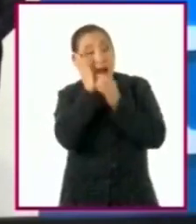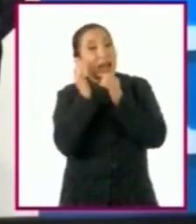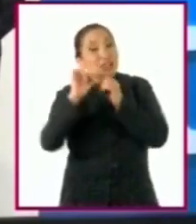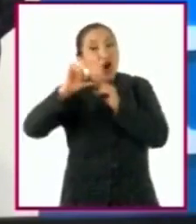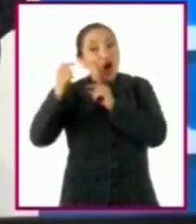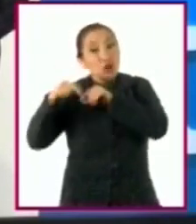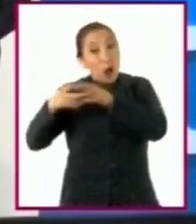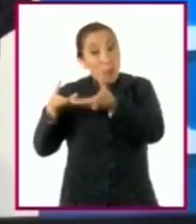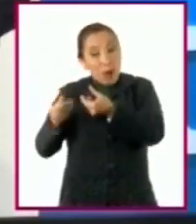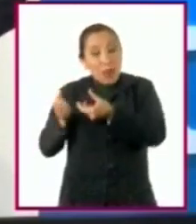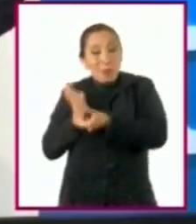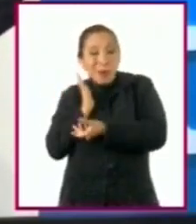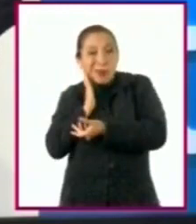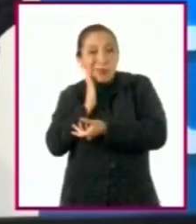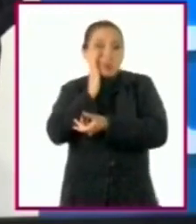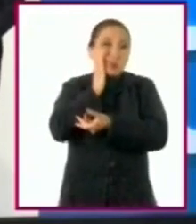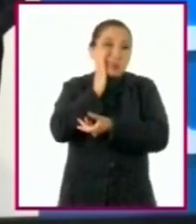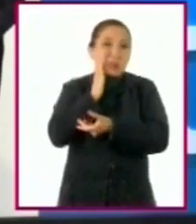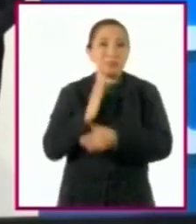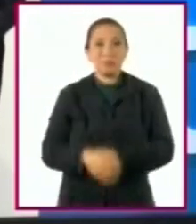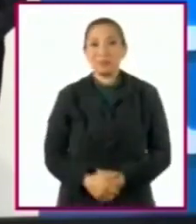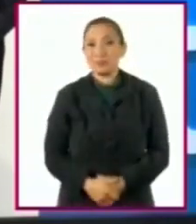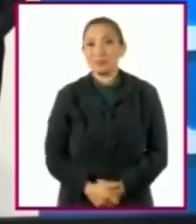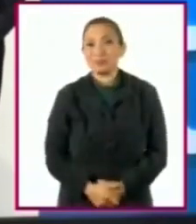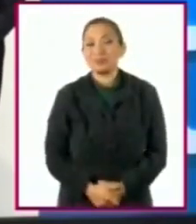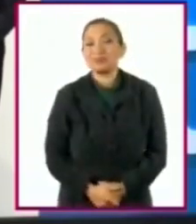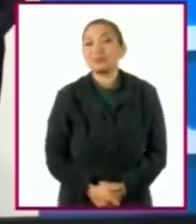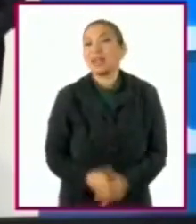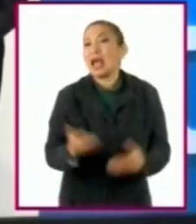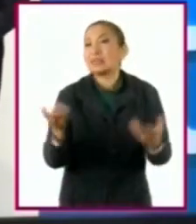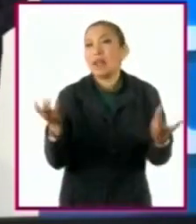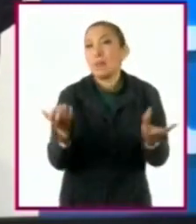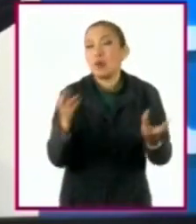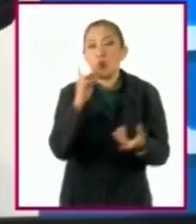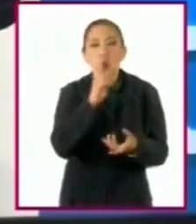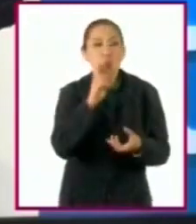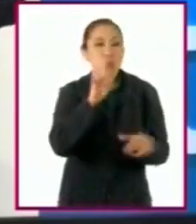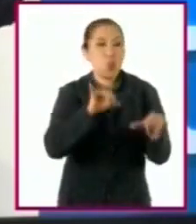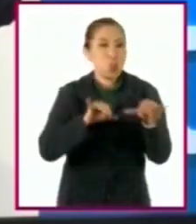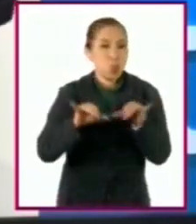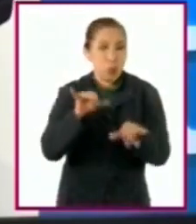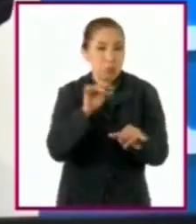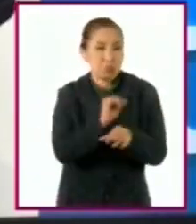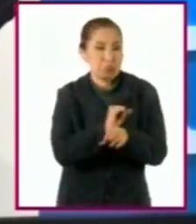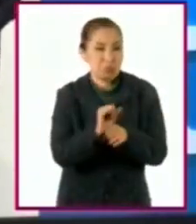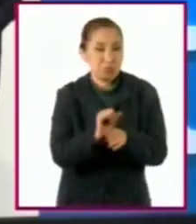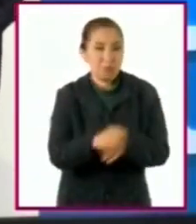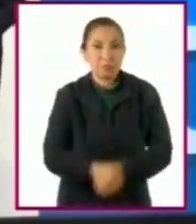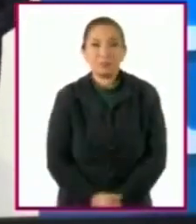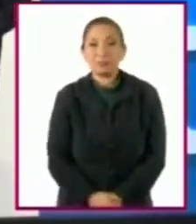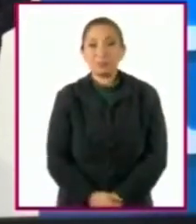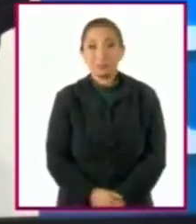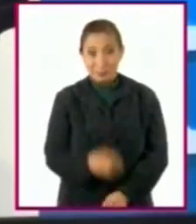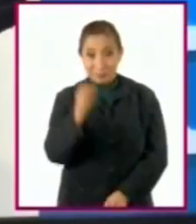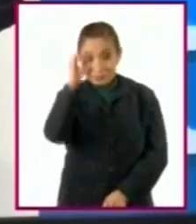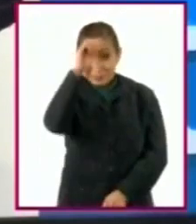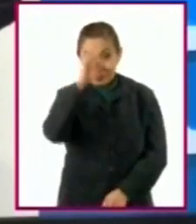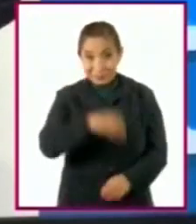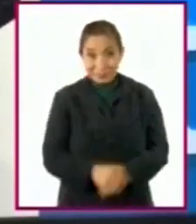otra fuerza hacia tu rostro. Podemos hacer un experimento muy sencillo. ¿Te parece